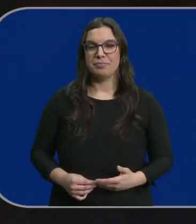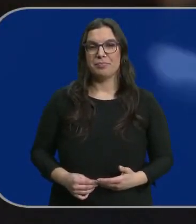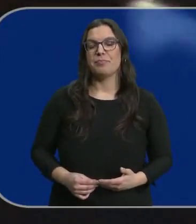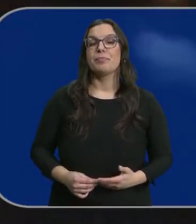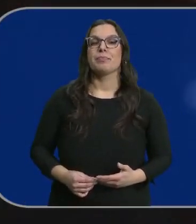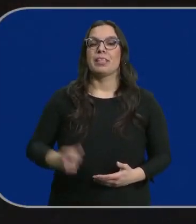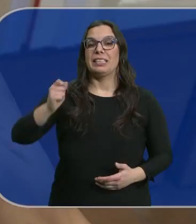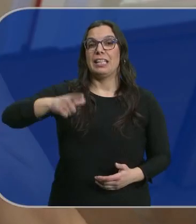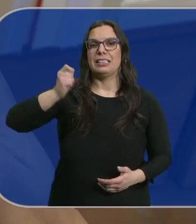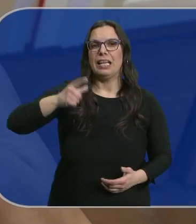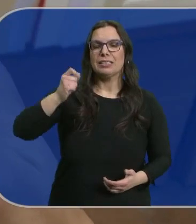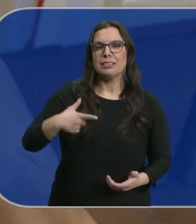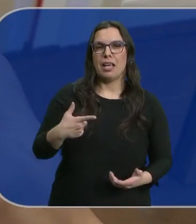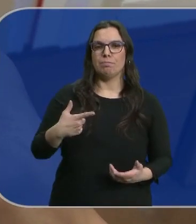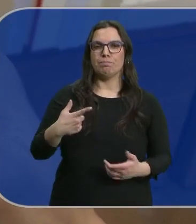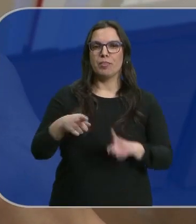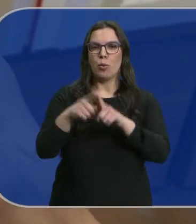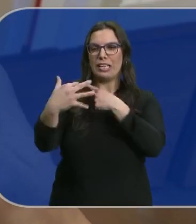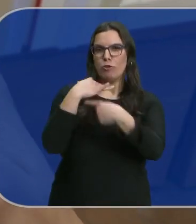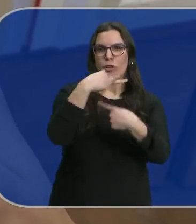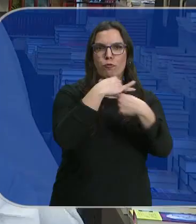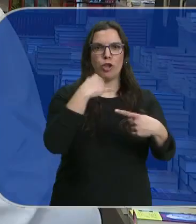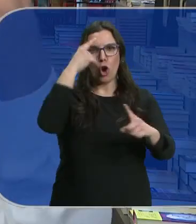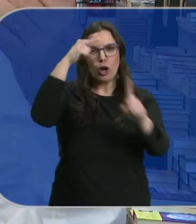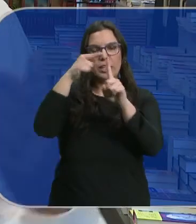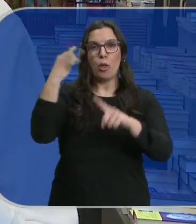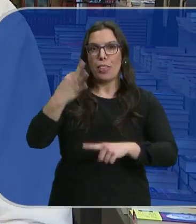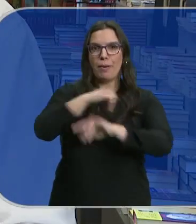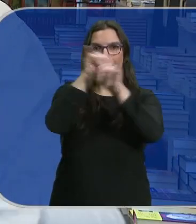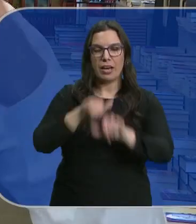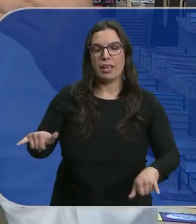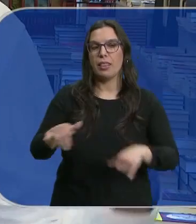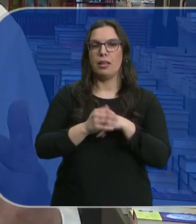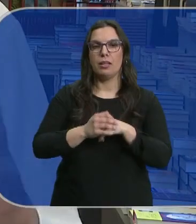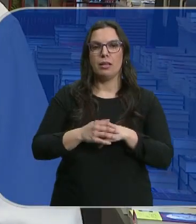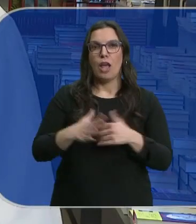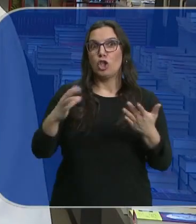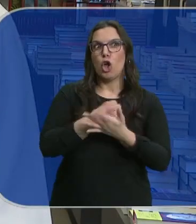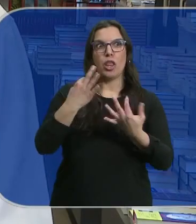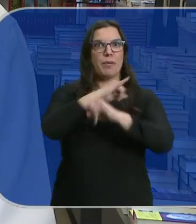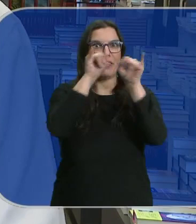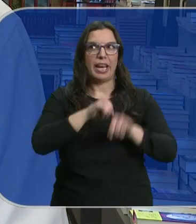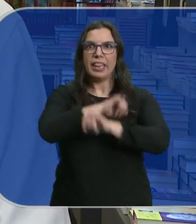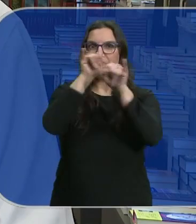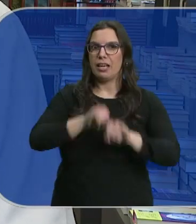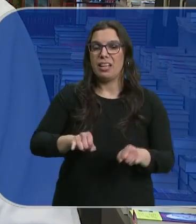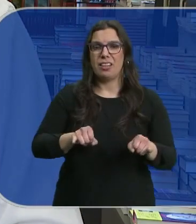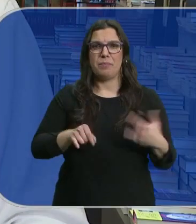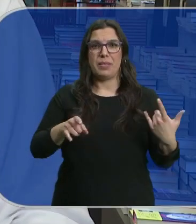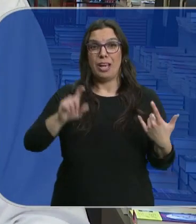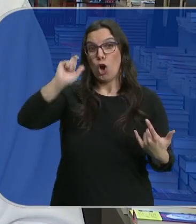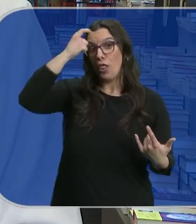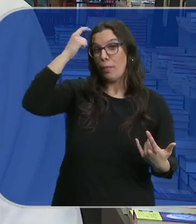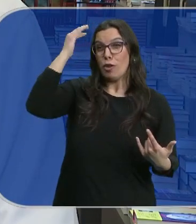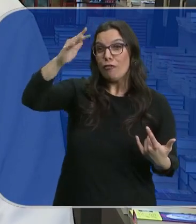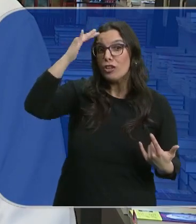Vivimos rodeados de mensajes que nos empujan a la felicidad. Lo de Mr. Wonderful, lo de todo happy happy, pues es una